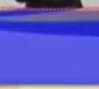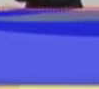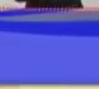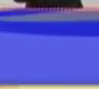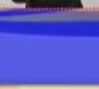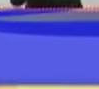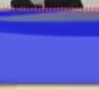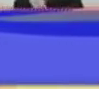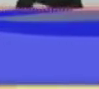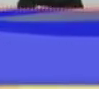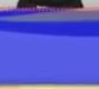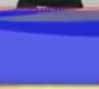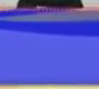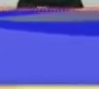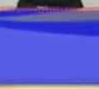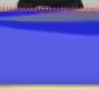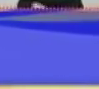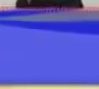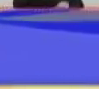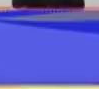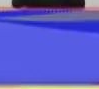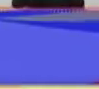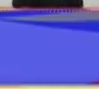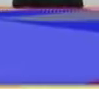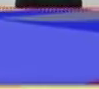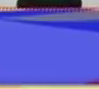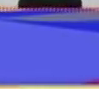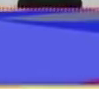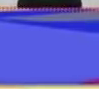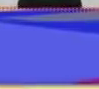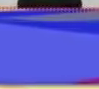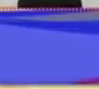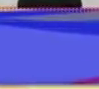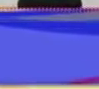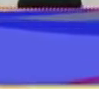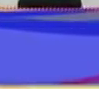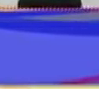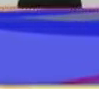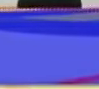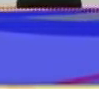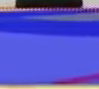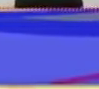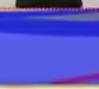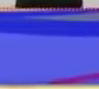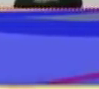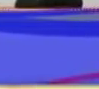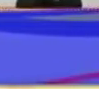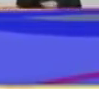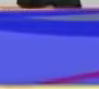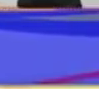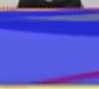hoy jueves de vivienda y marcando historia nos vamos acercando a la